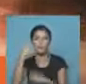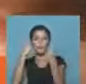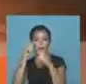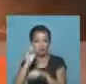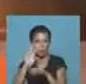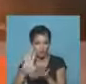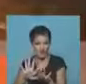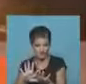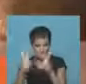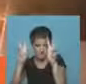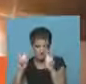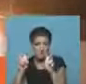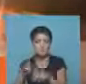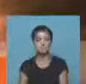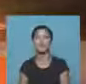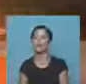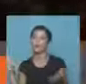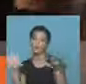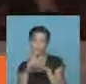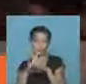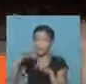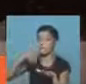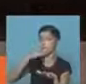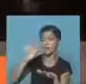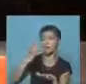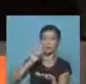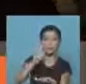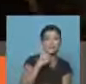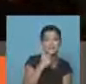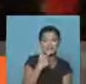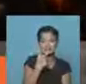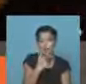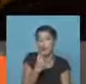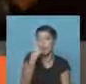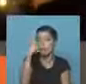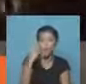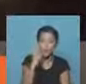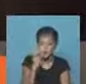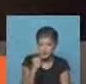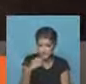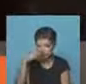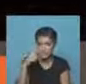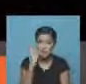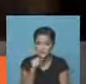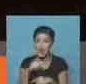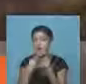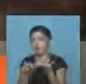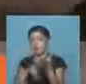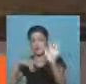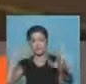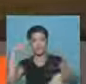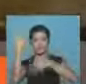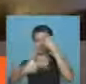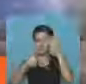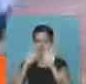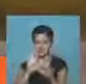fíjense la coincidencia, el marzo de 2017, el último día, tuvimos estos acontecimientos, es decir, la